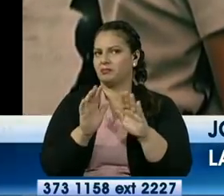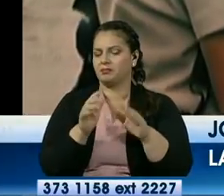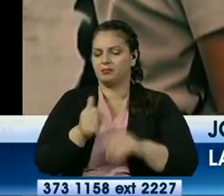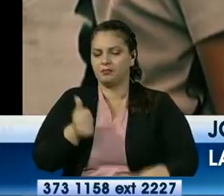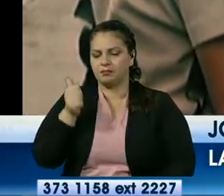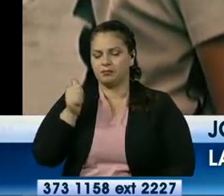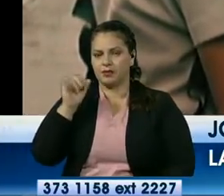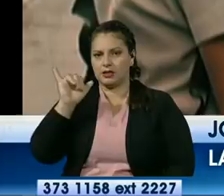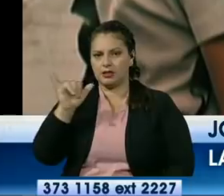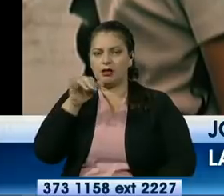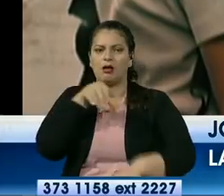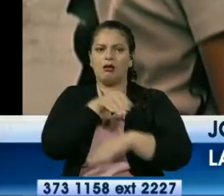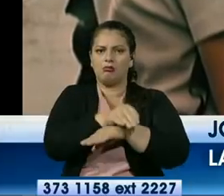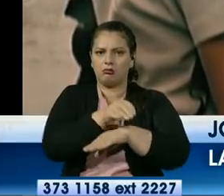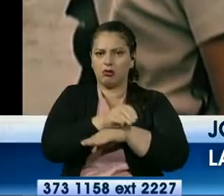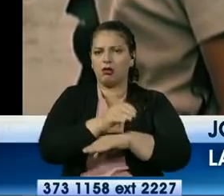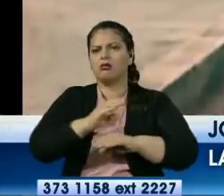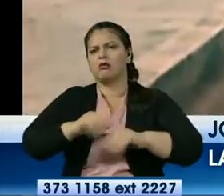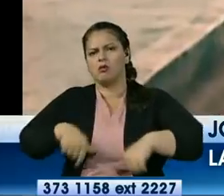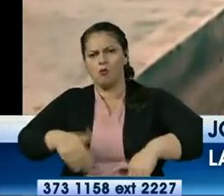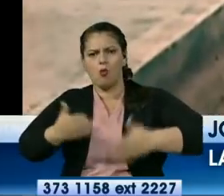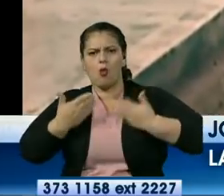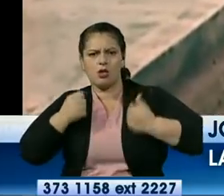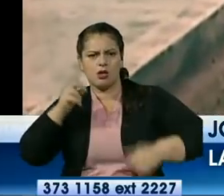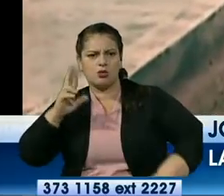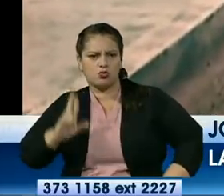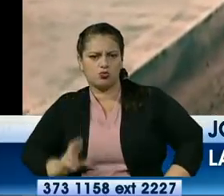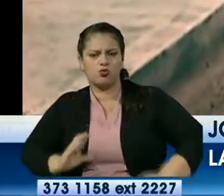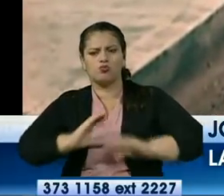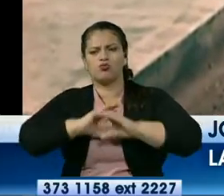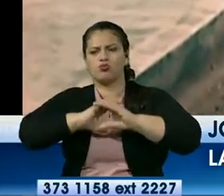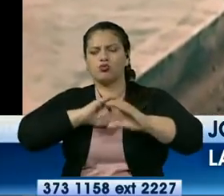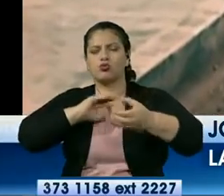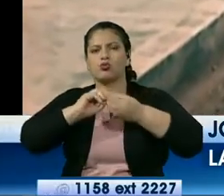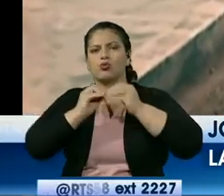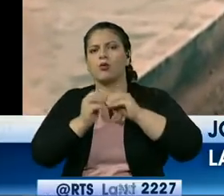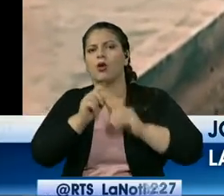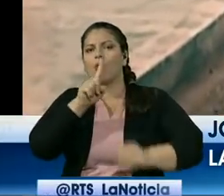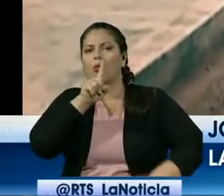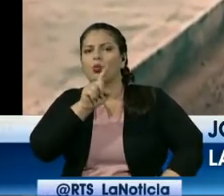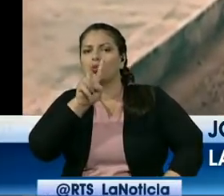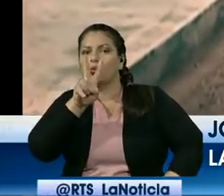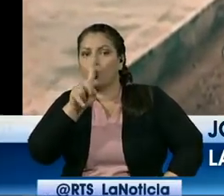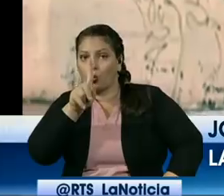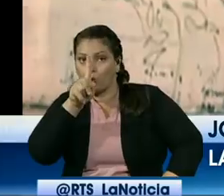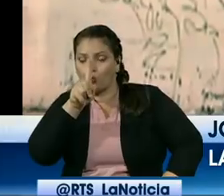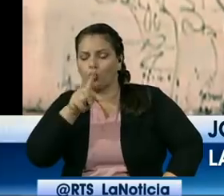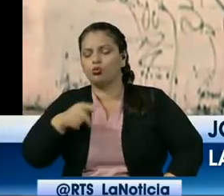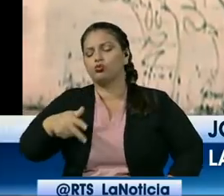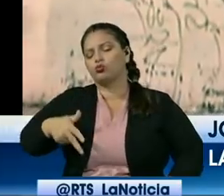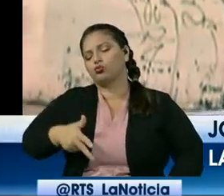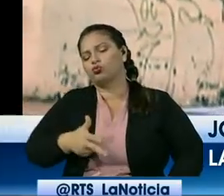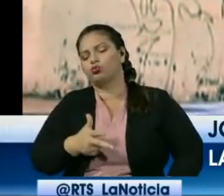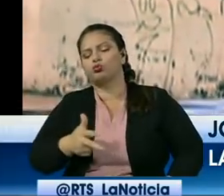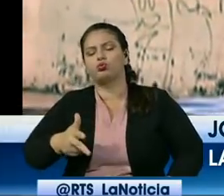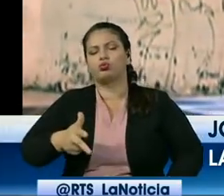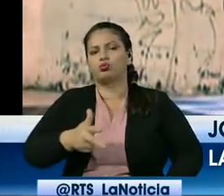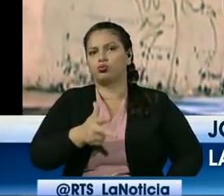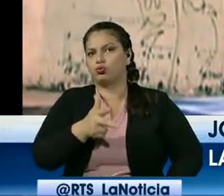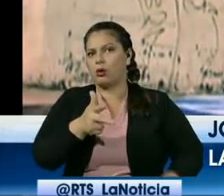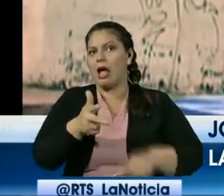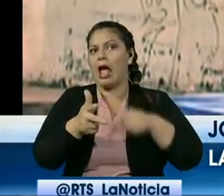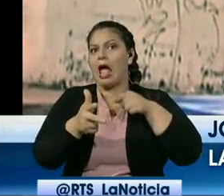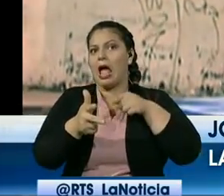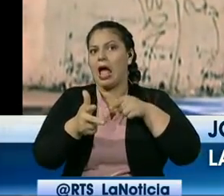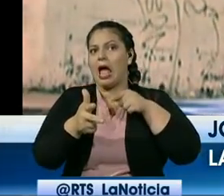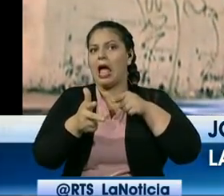por el sur de Guayaquil. Dos personas comenzaron a asaltar a los pasajeros, pero este joven llevó la peor parte. Unos dicen que se lanzó por evitar